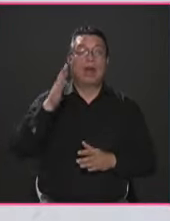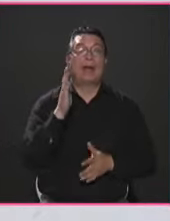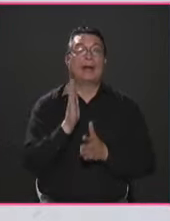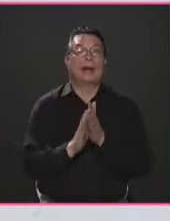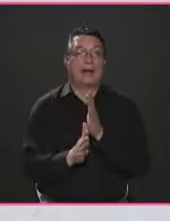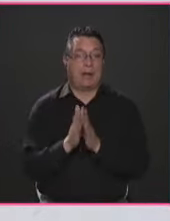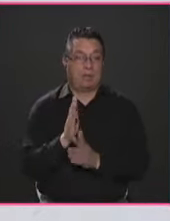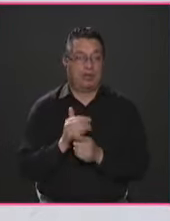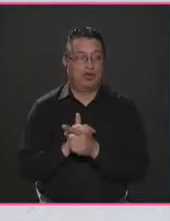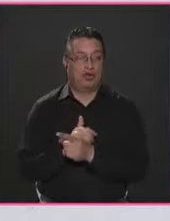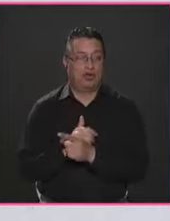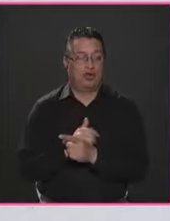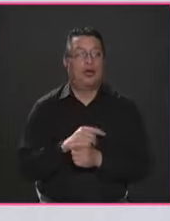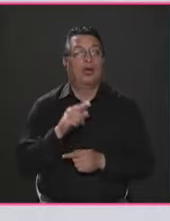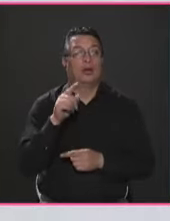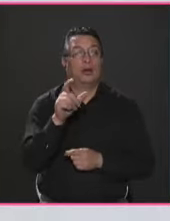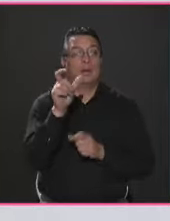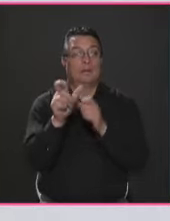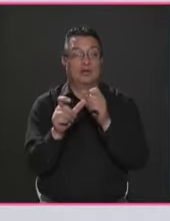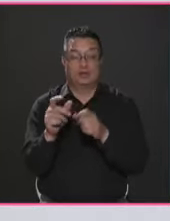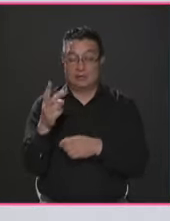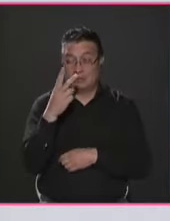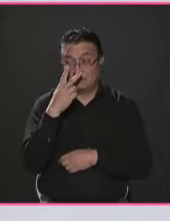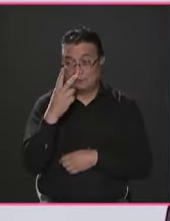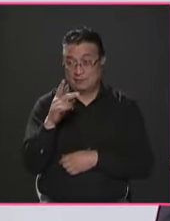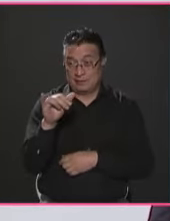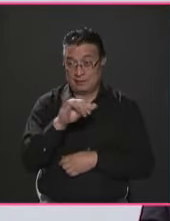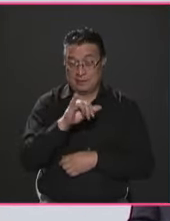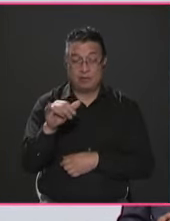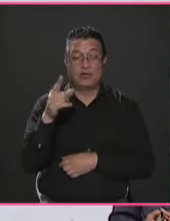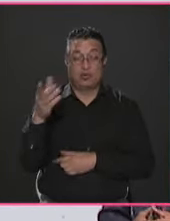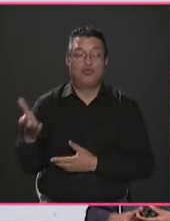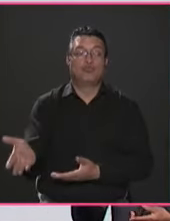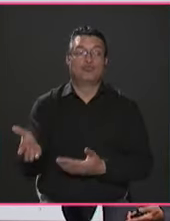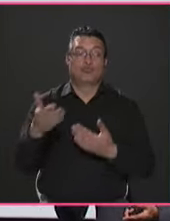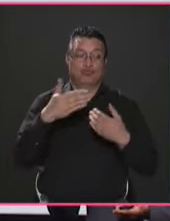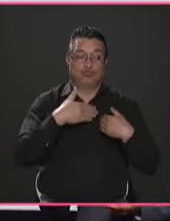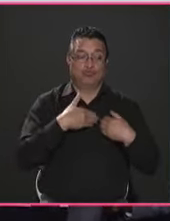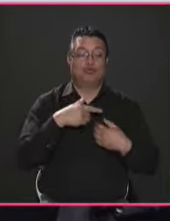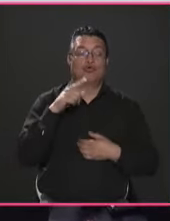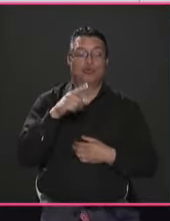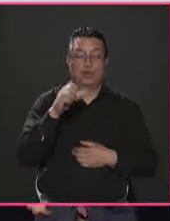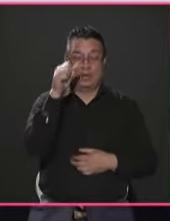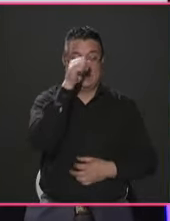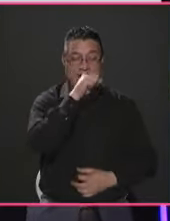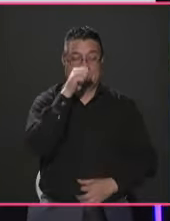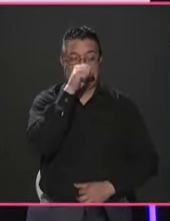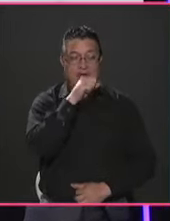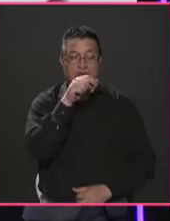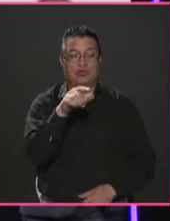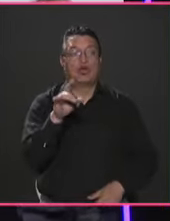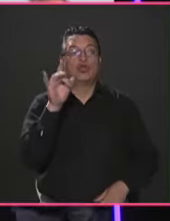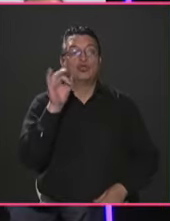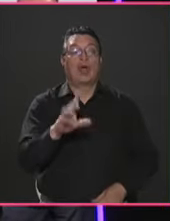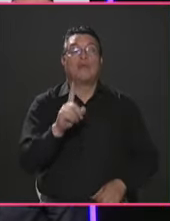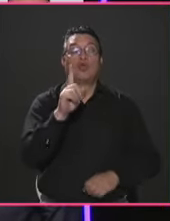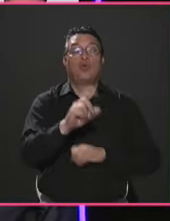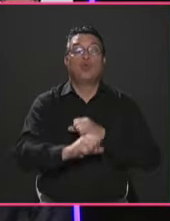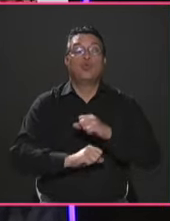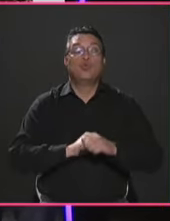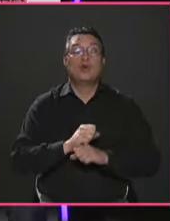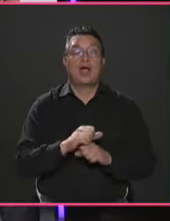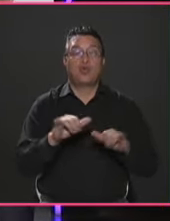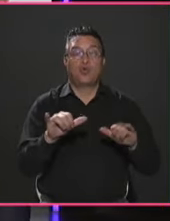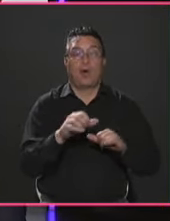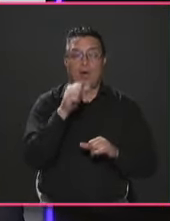rápido el paciente que después recibió un órgano de un cerdo que era solo tenía un